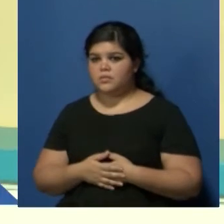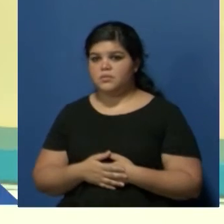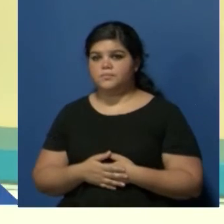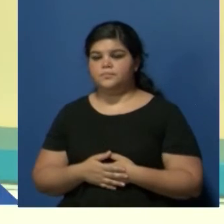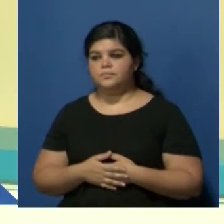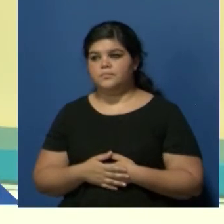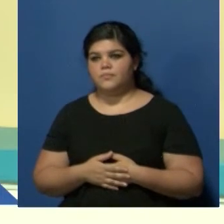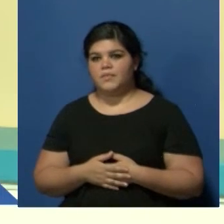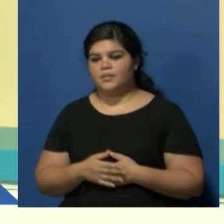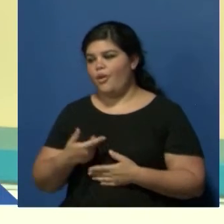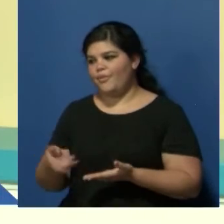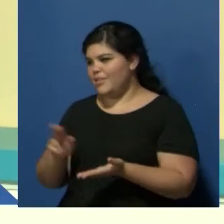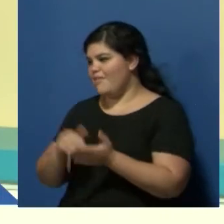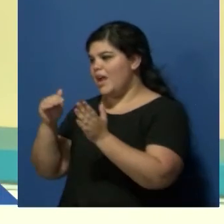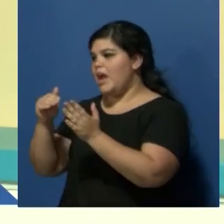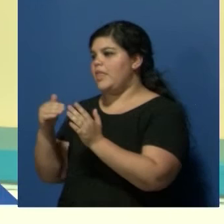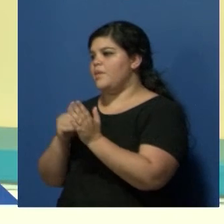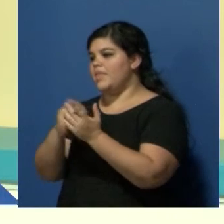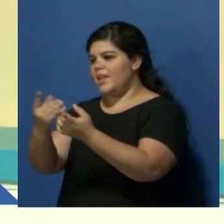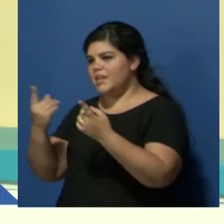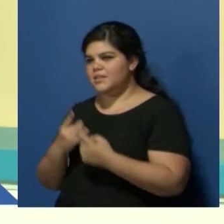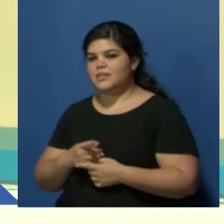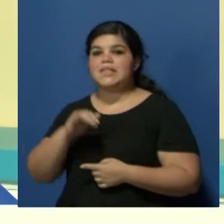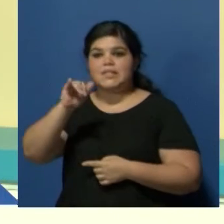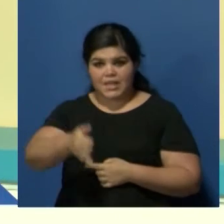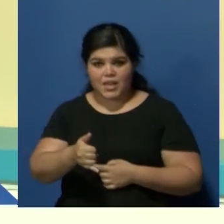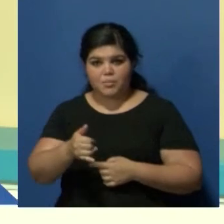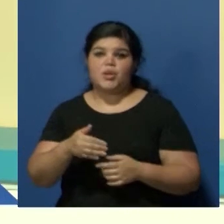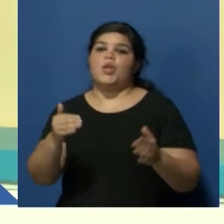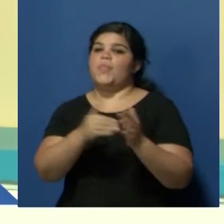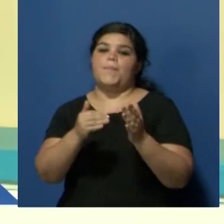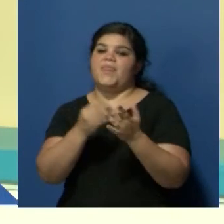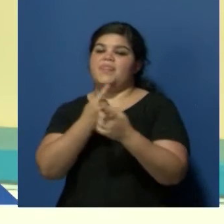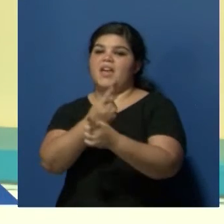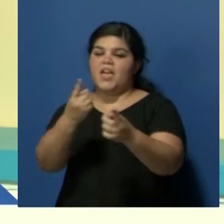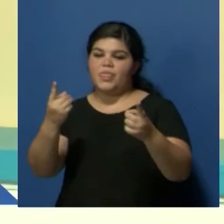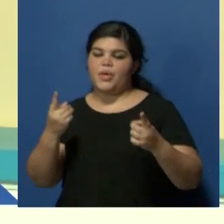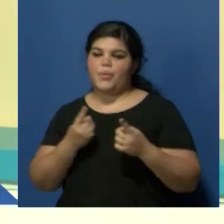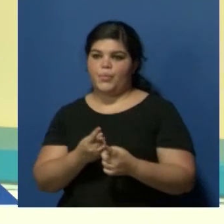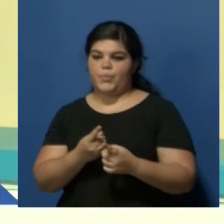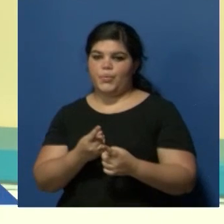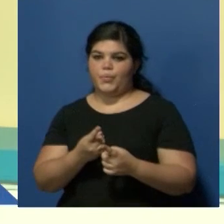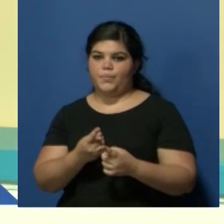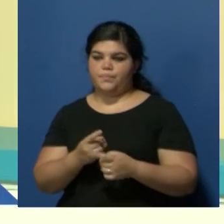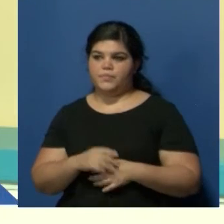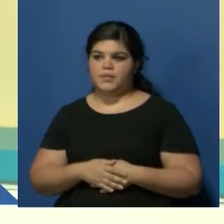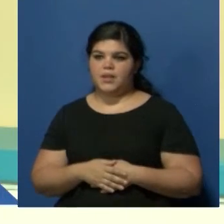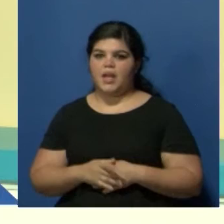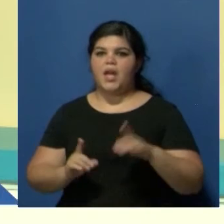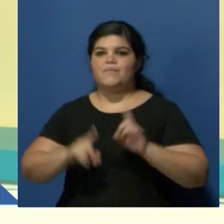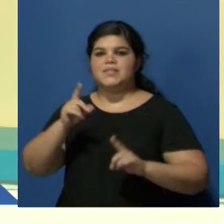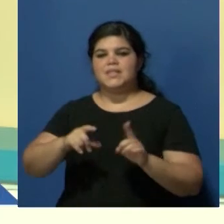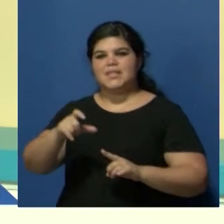caso por caso. Claro. Categóricamente digo que sí, y después tengo que decir sí, caso por caso. Bien. Si uno va al discurso de muchos